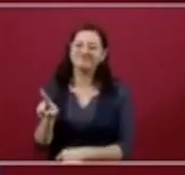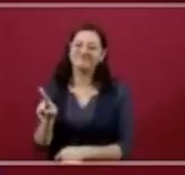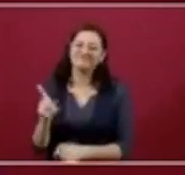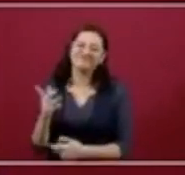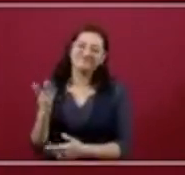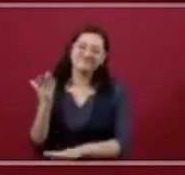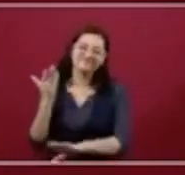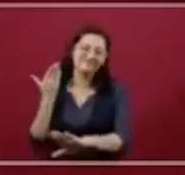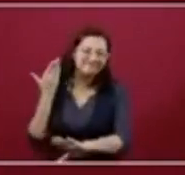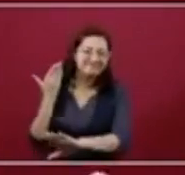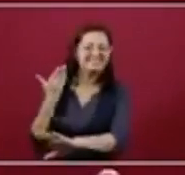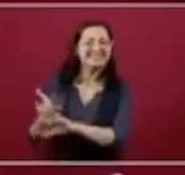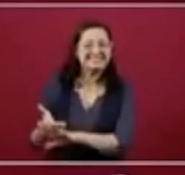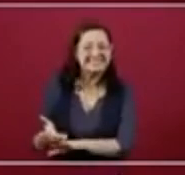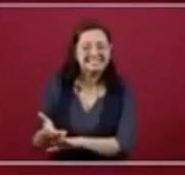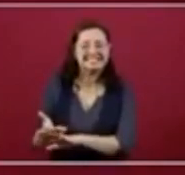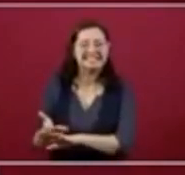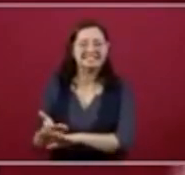quienes